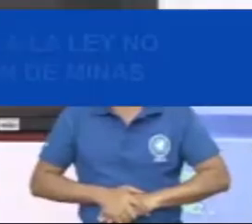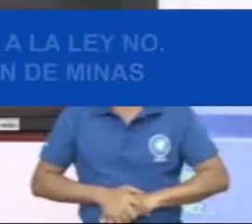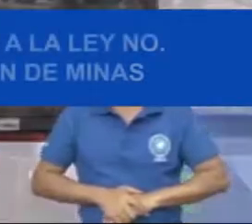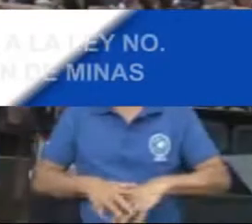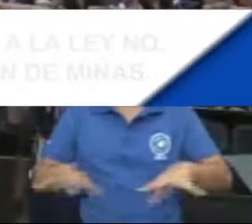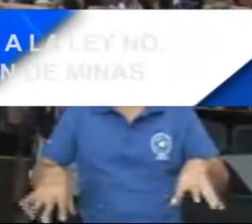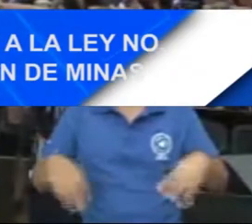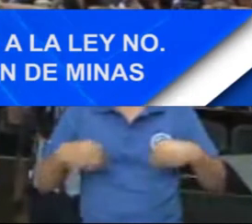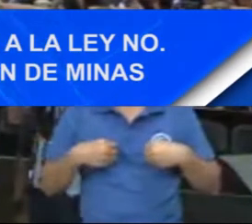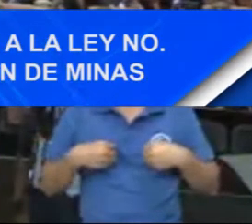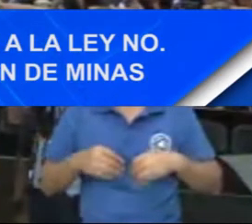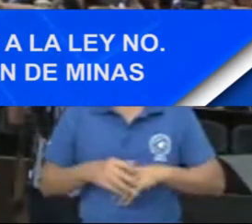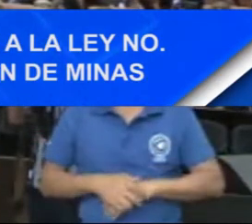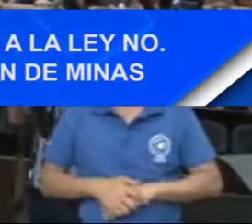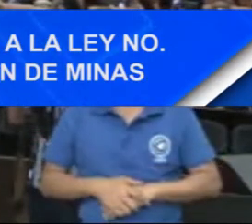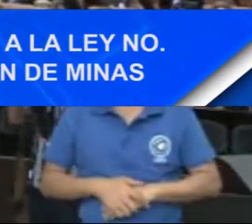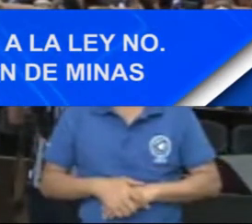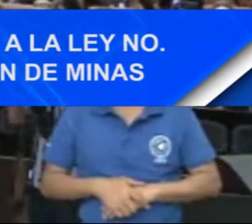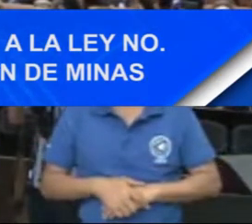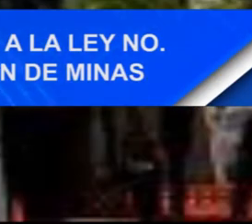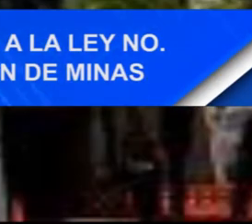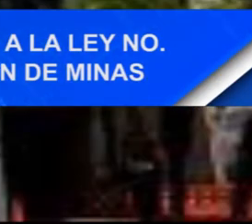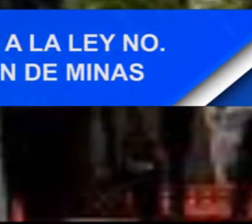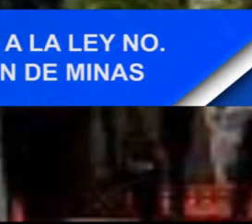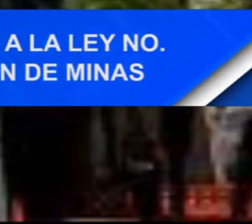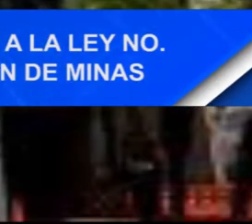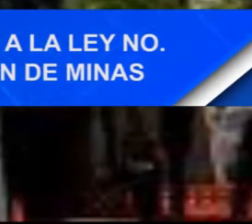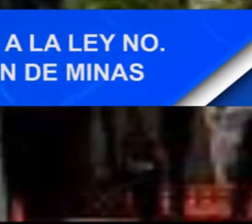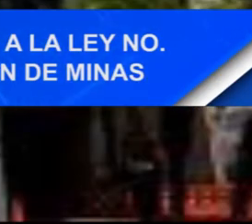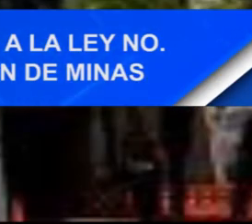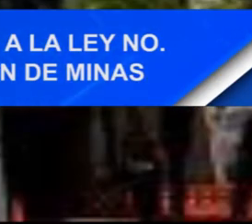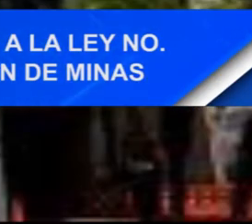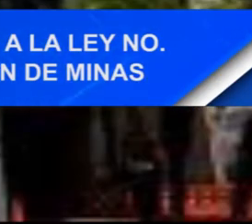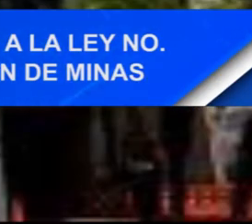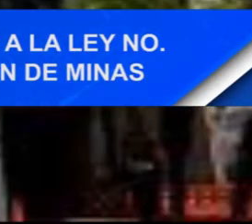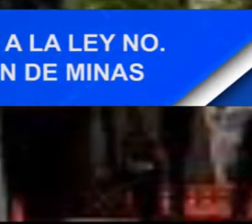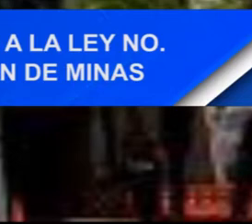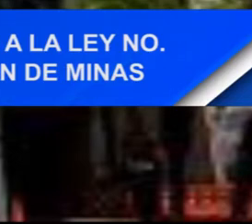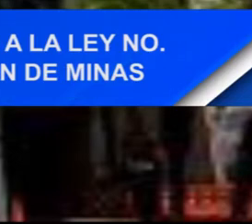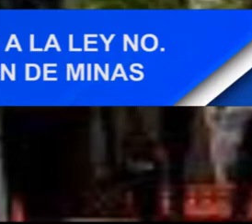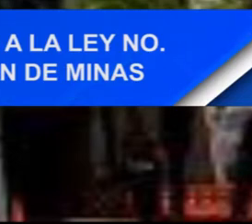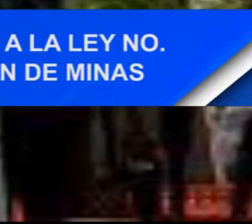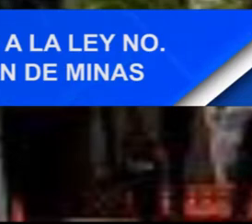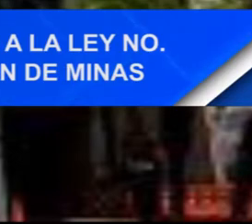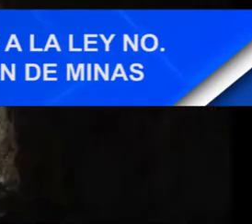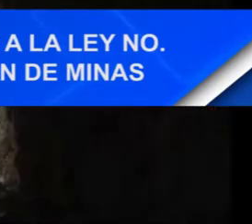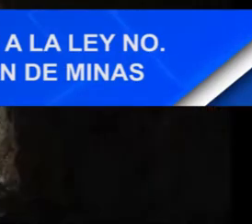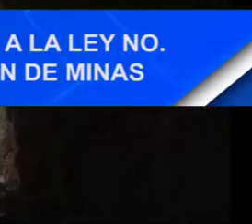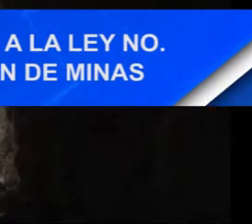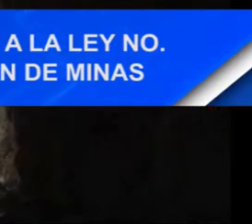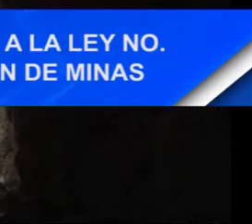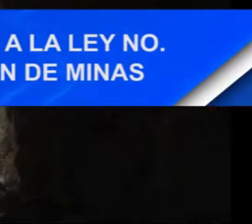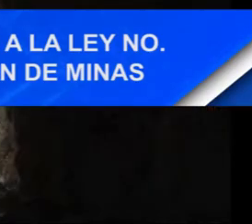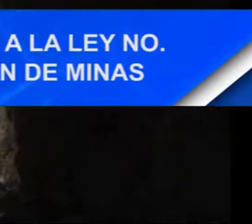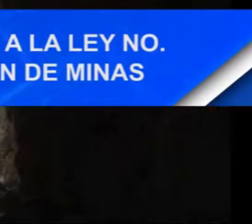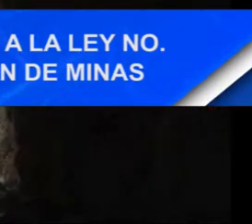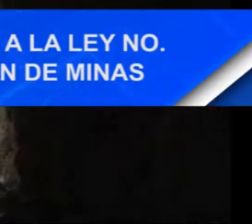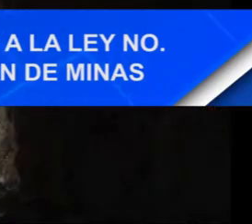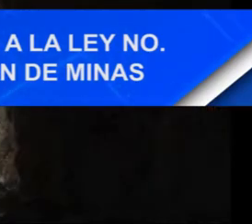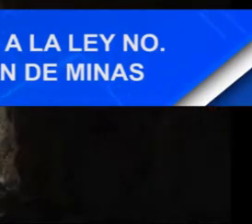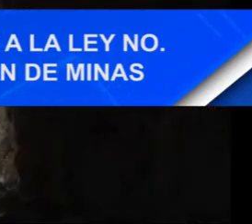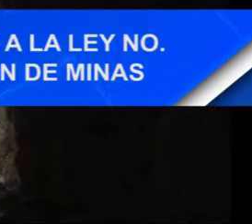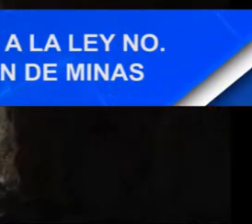con dicha reforma del ministerio de energía y minas dará seguimiento y revisión de las concesiones mineras otorgadas